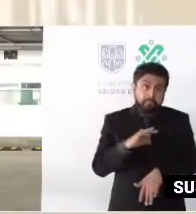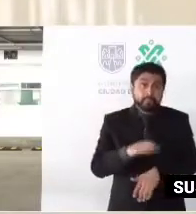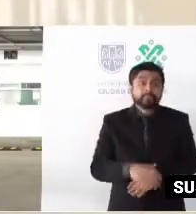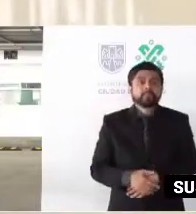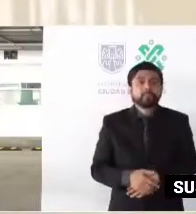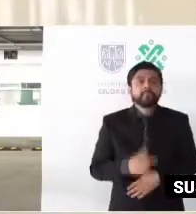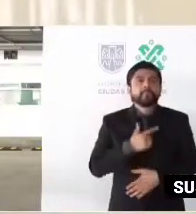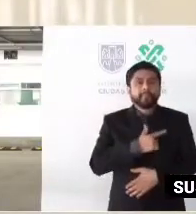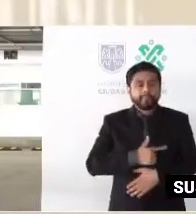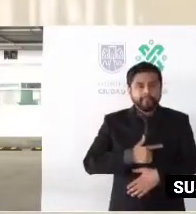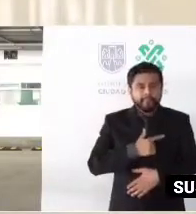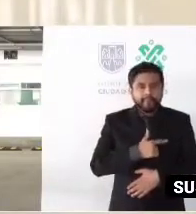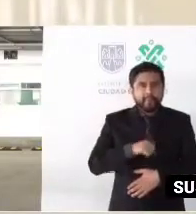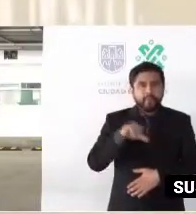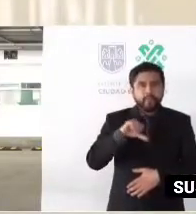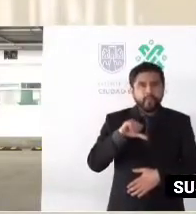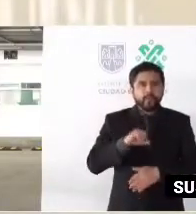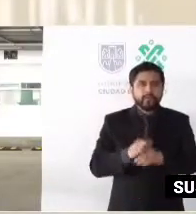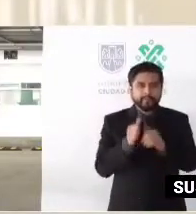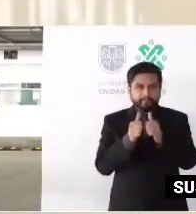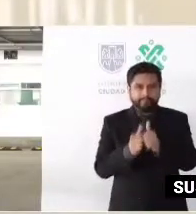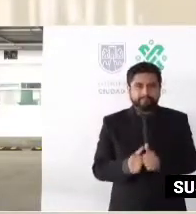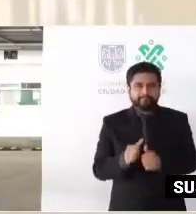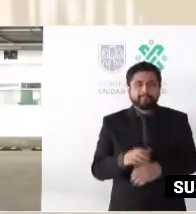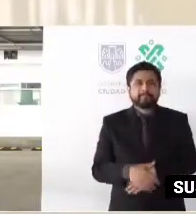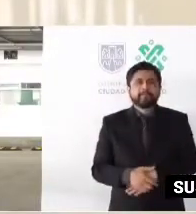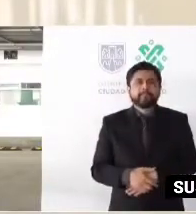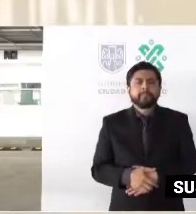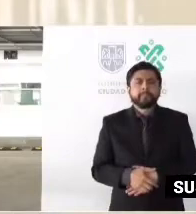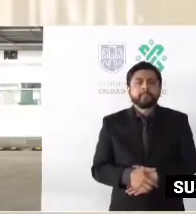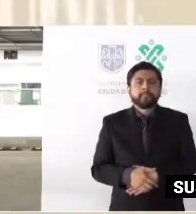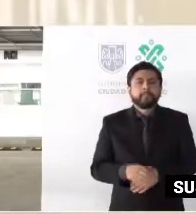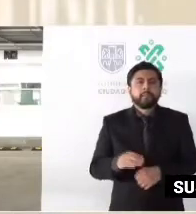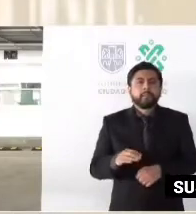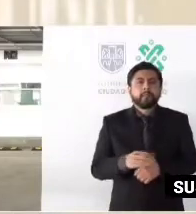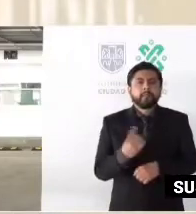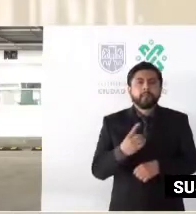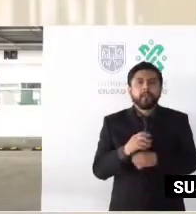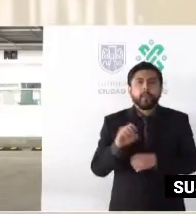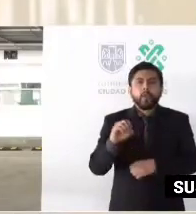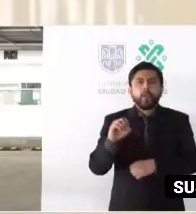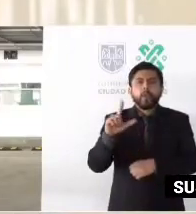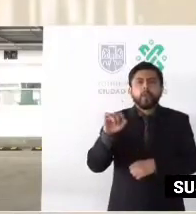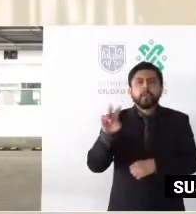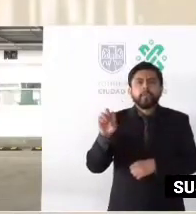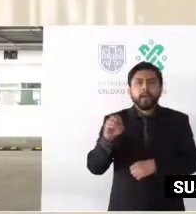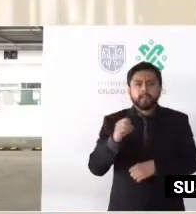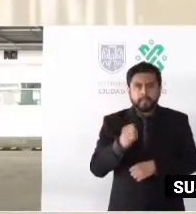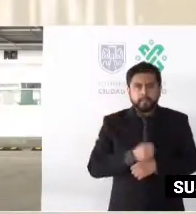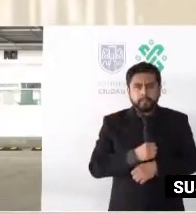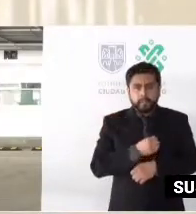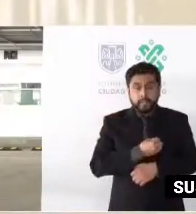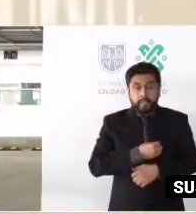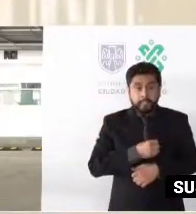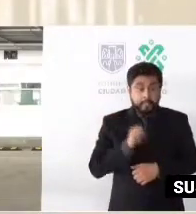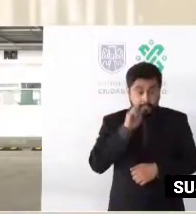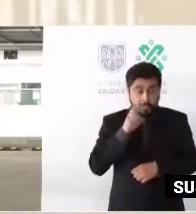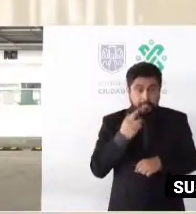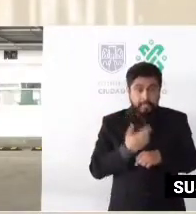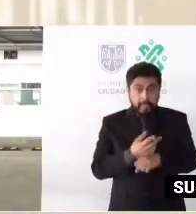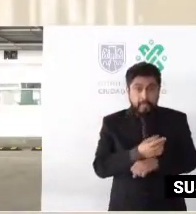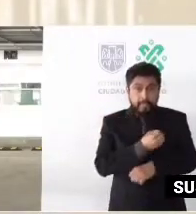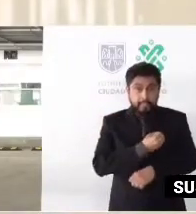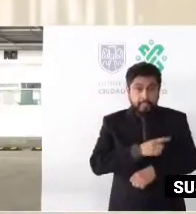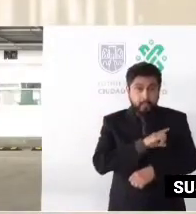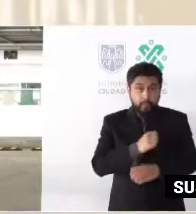aquí porque Oliva López Arellano, que es la secretaria de Salud de la Ciudad de